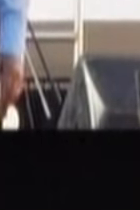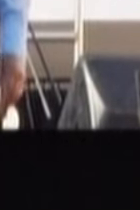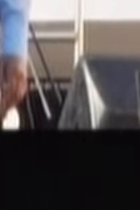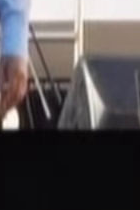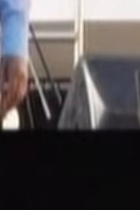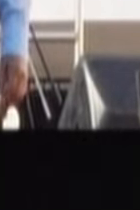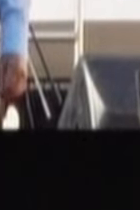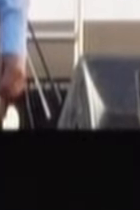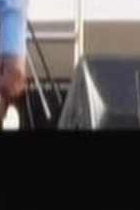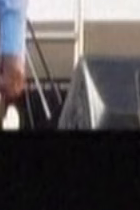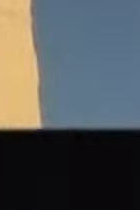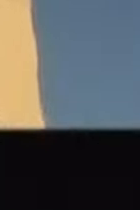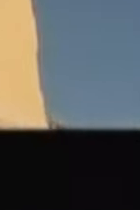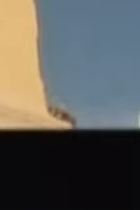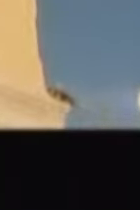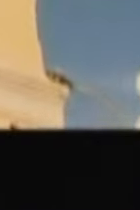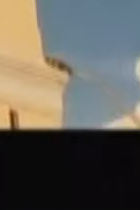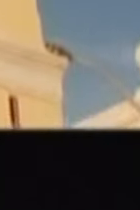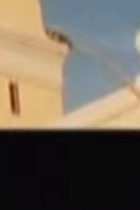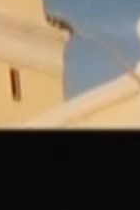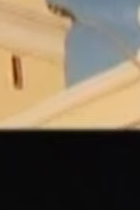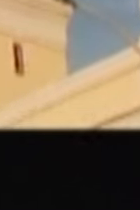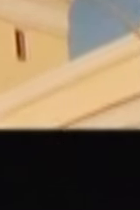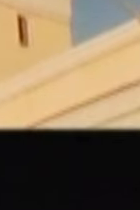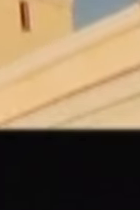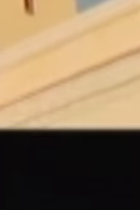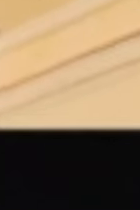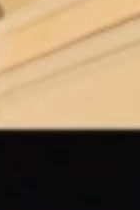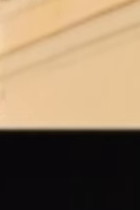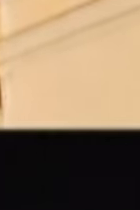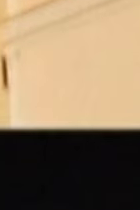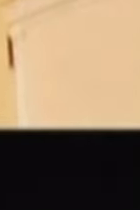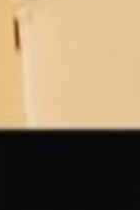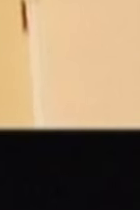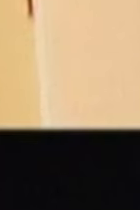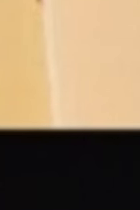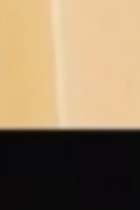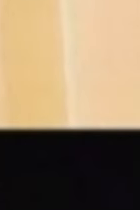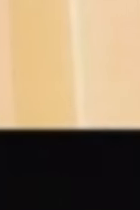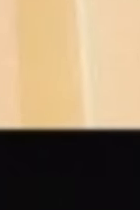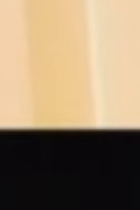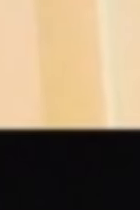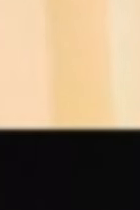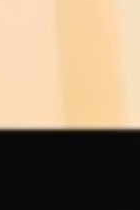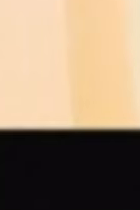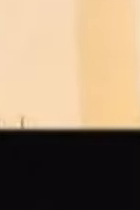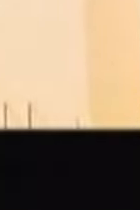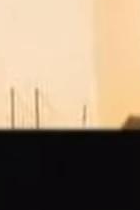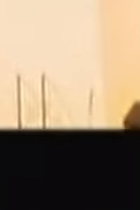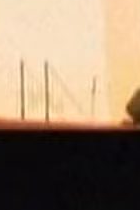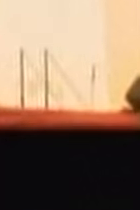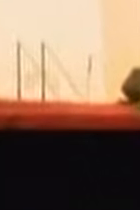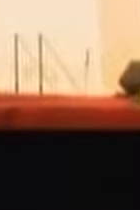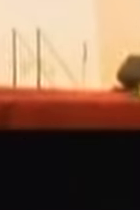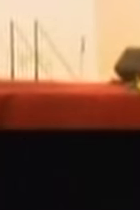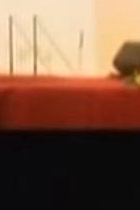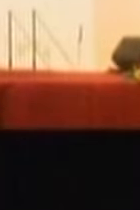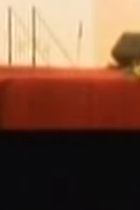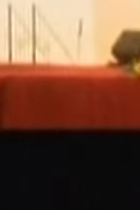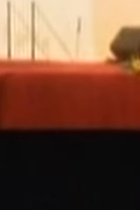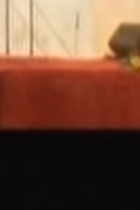Así mis ojos cerraba y el tiempo se transformó.